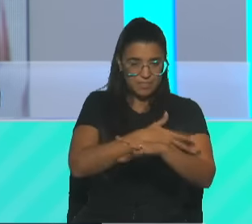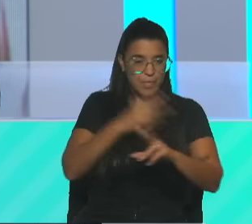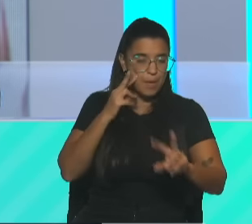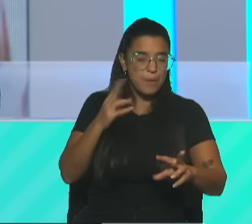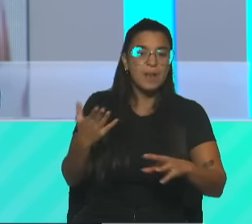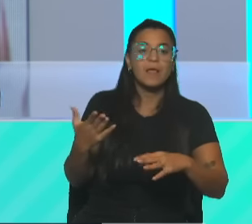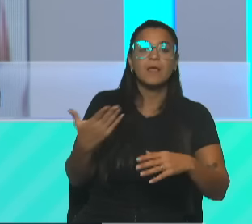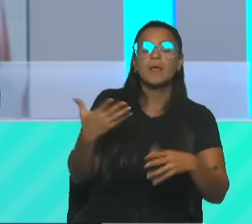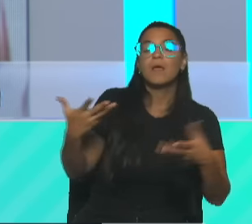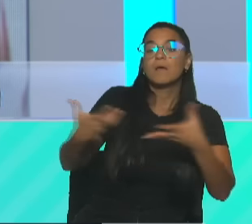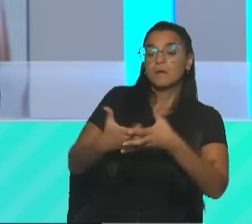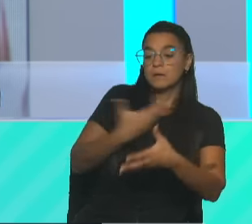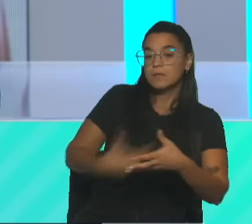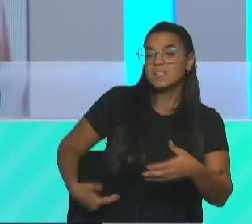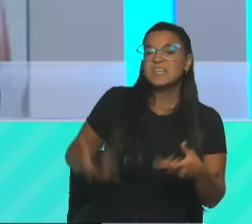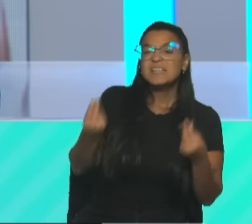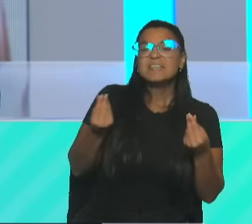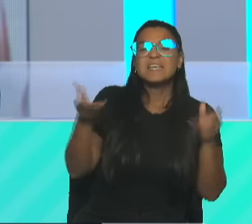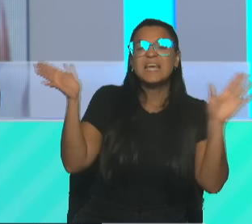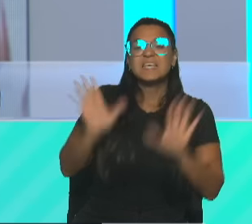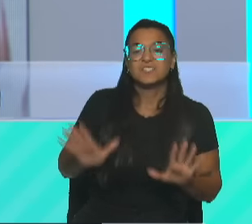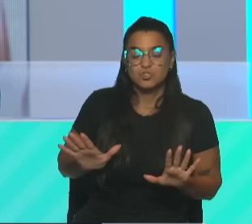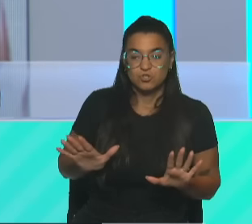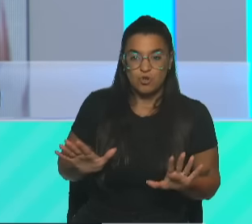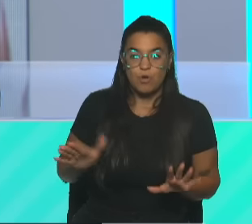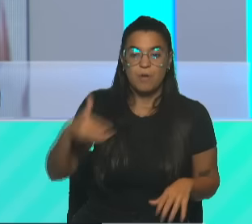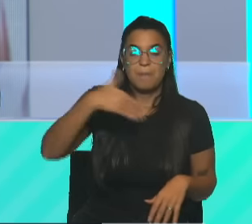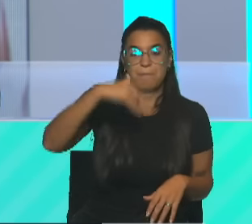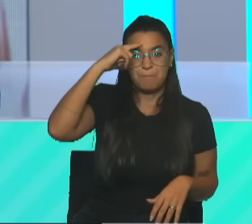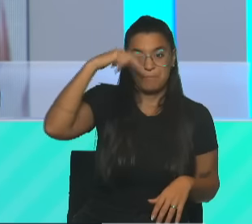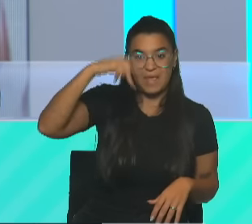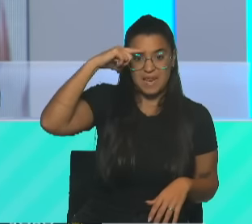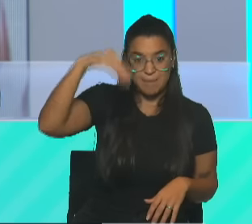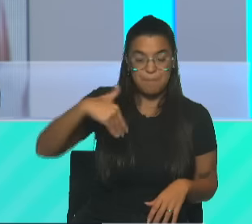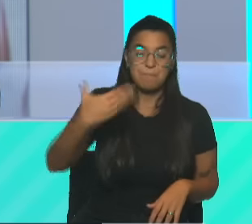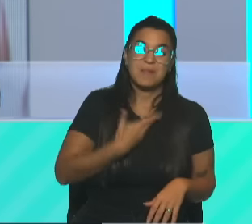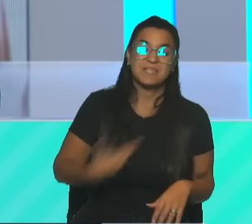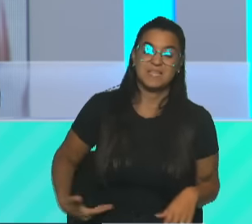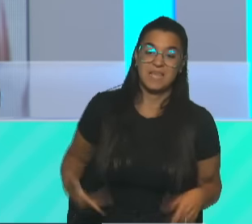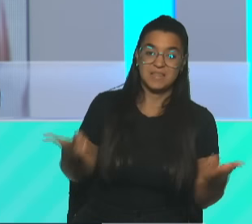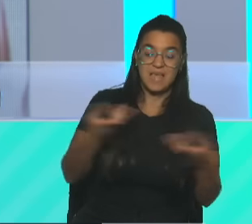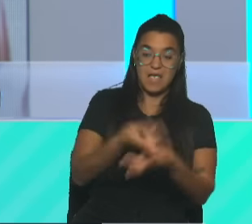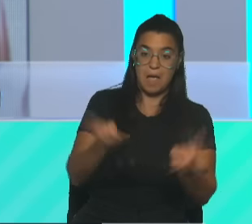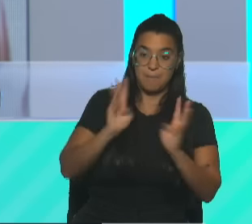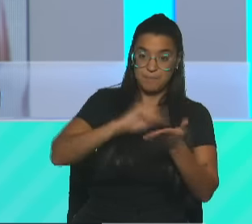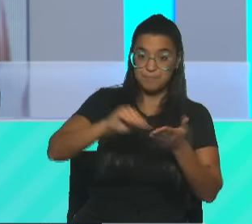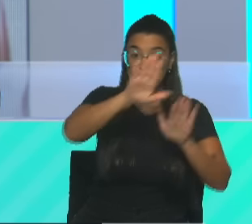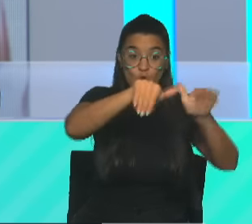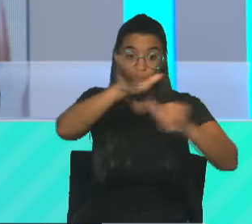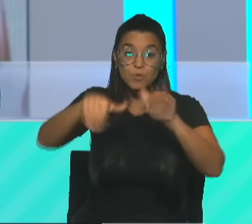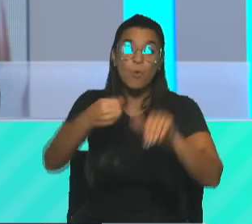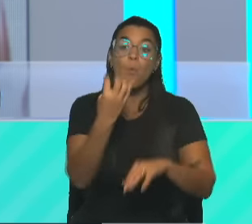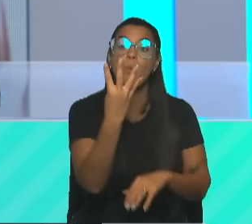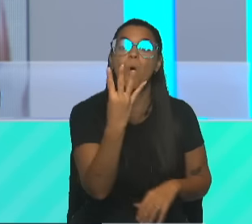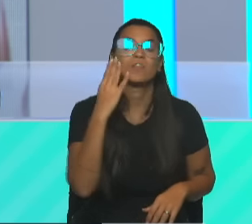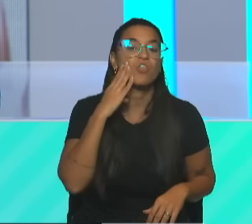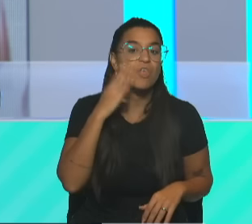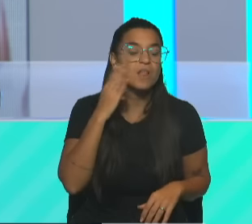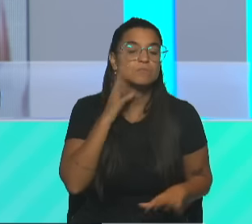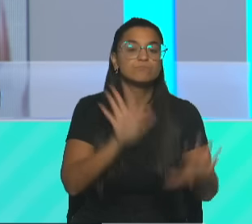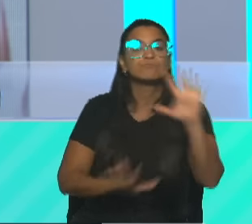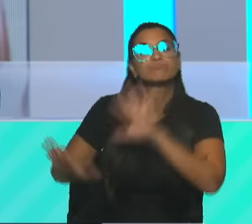qué es lo que hizo el oficialismo Qué qué es lo que hizo eh Martín menen presidente de la cámara de diputados convocó para las 4 de la tarde la